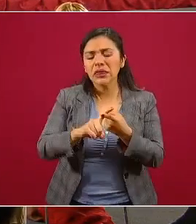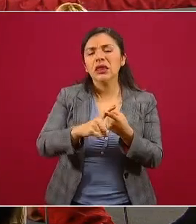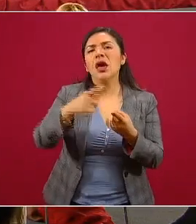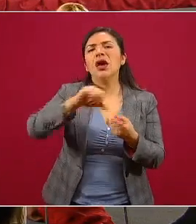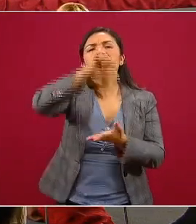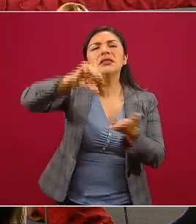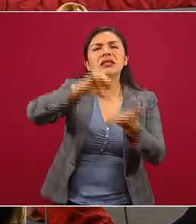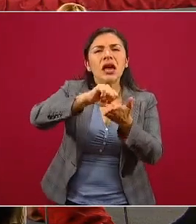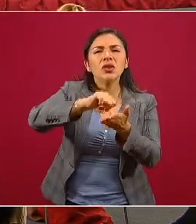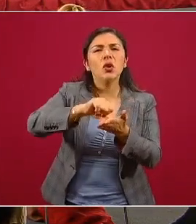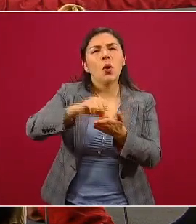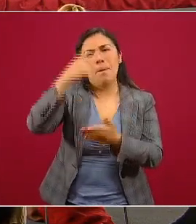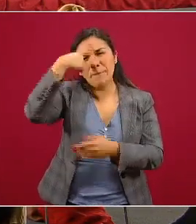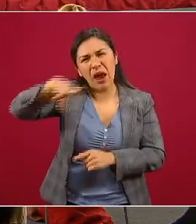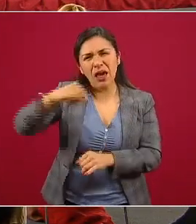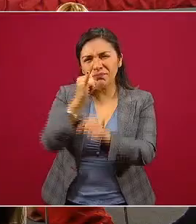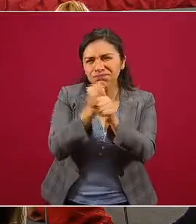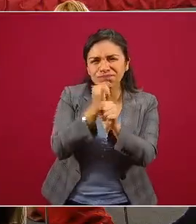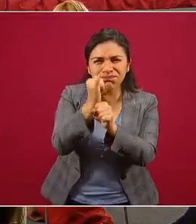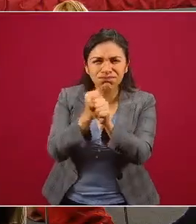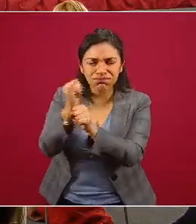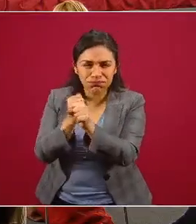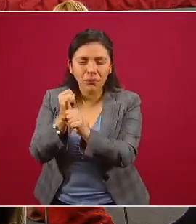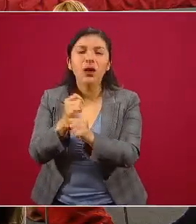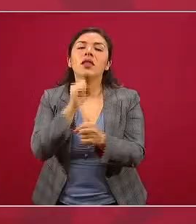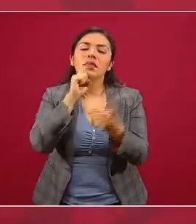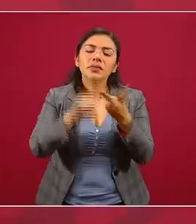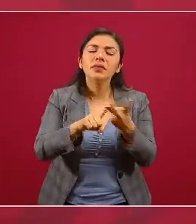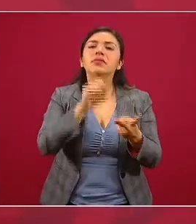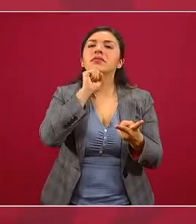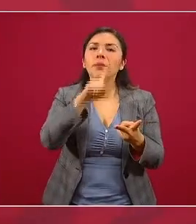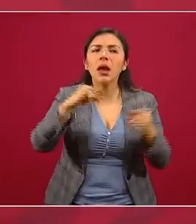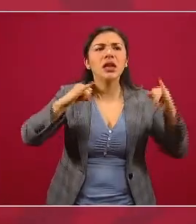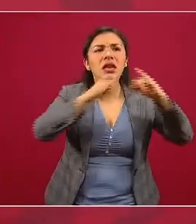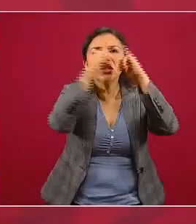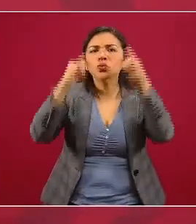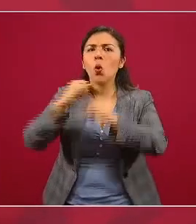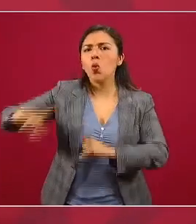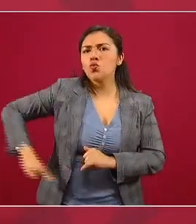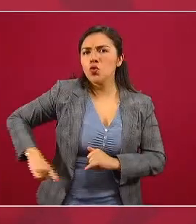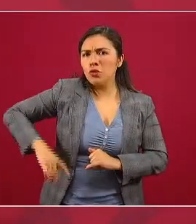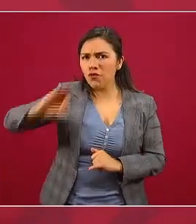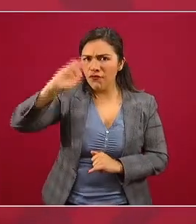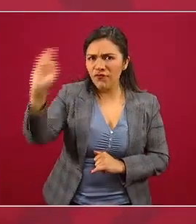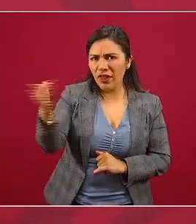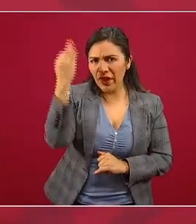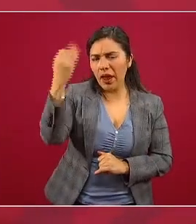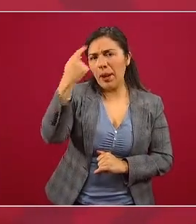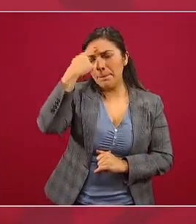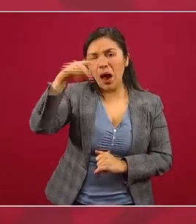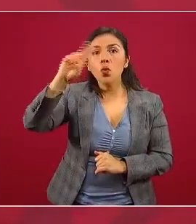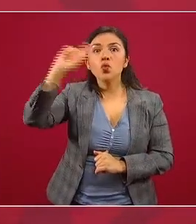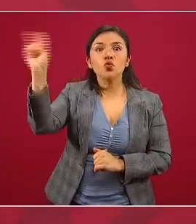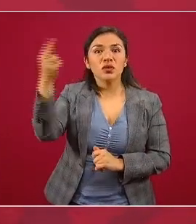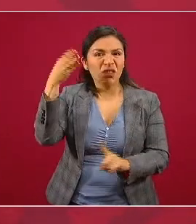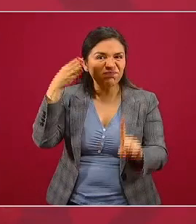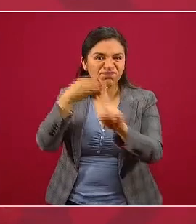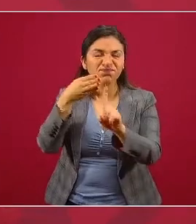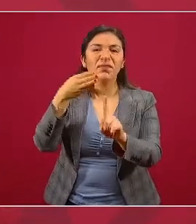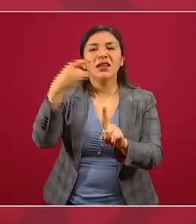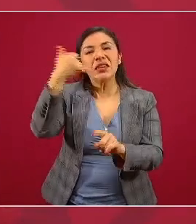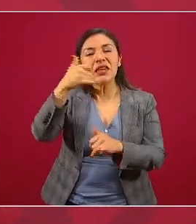centros públicos de investigación, junto con instancias del gobierno federal, el sector universitario y